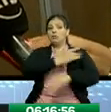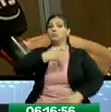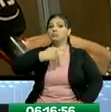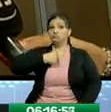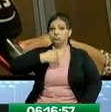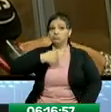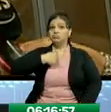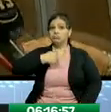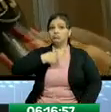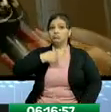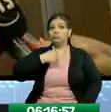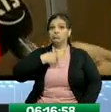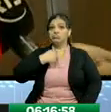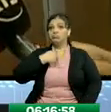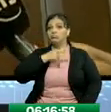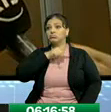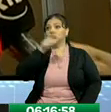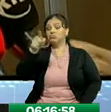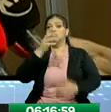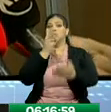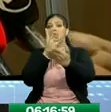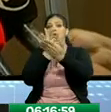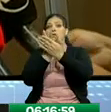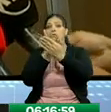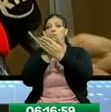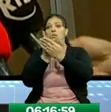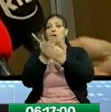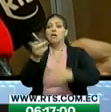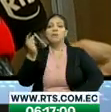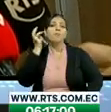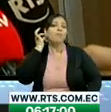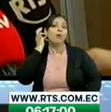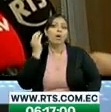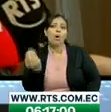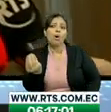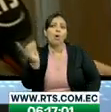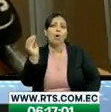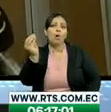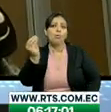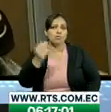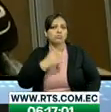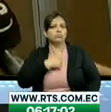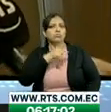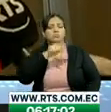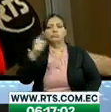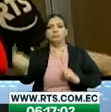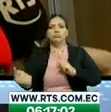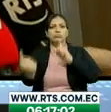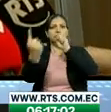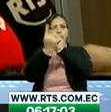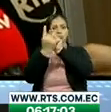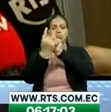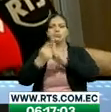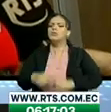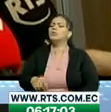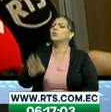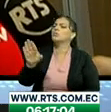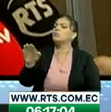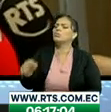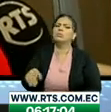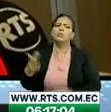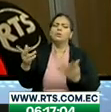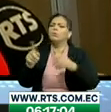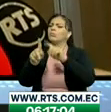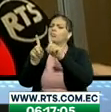¿Ah, sí? Sí. ¿Ya? ¿Tú la veías, una muchacha? ¿Normal? Sí, normal. Ella ni se inmutaba. Yo le decía, pero tú no